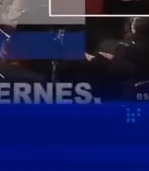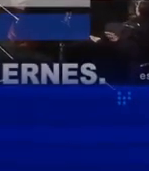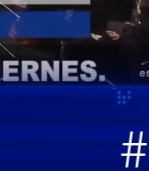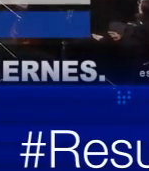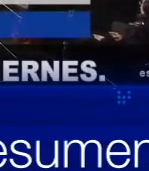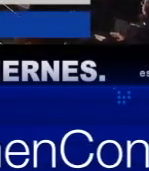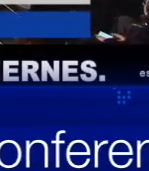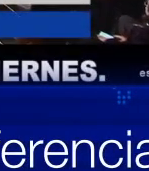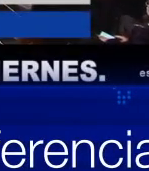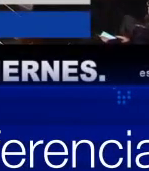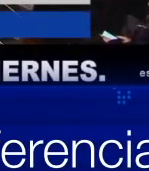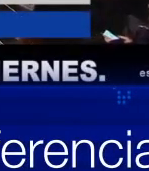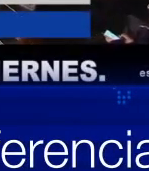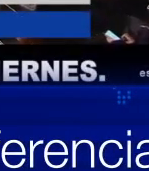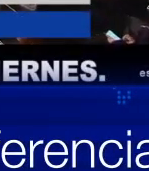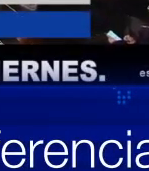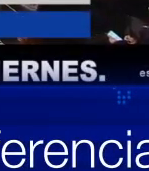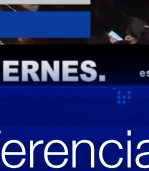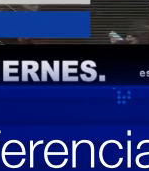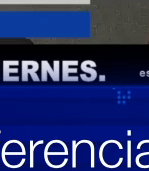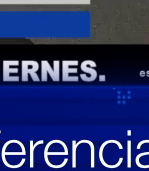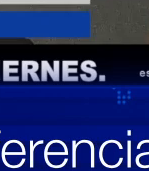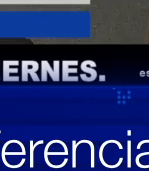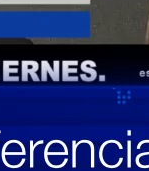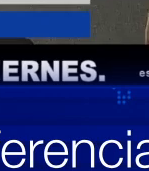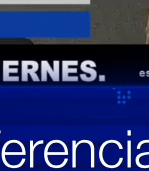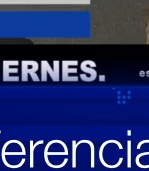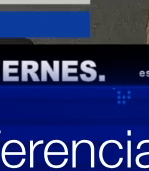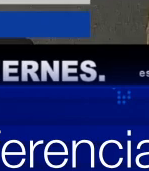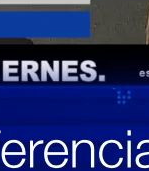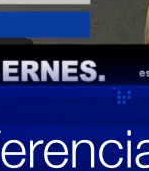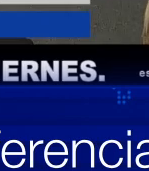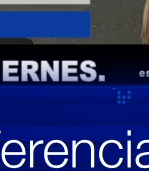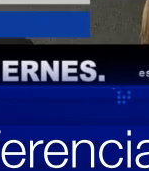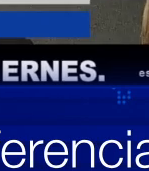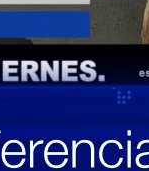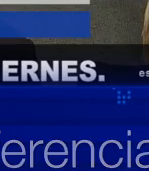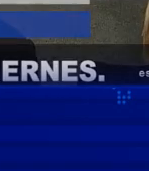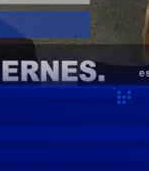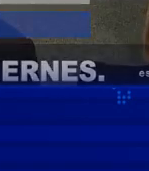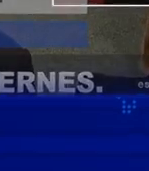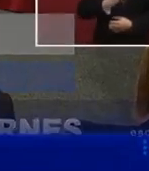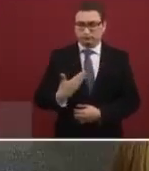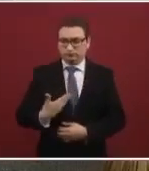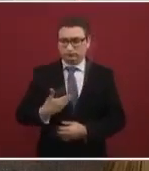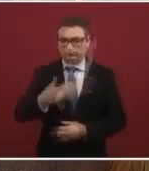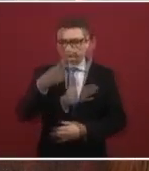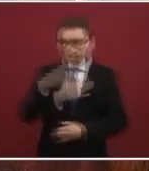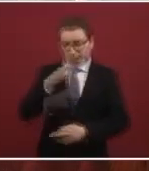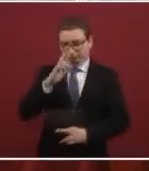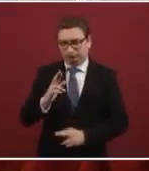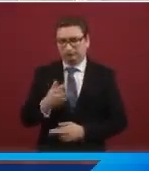El día de hoy, el presidente informa sobre la conmemoración a 80 años de la llegada del exilio español en México.